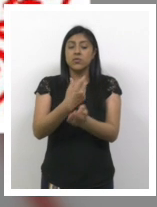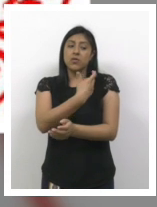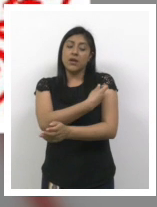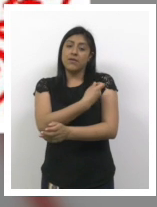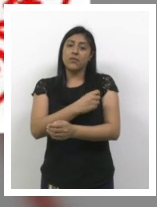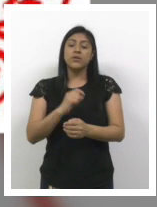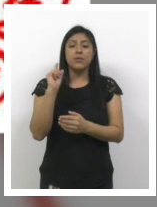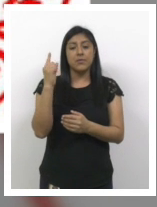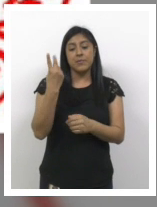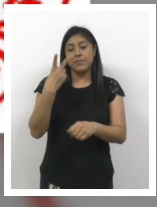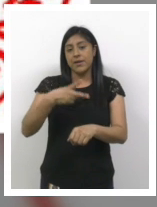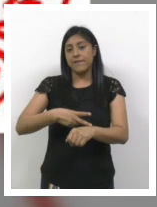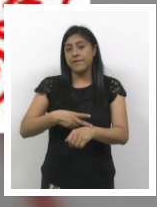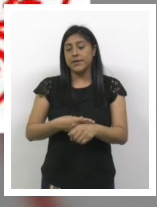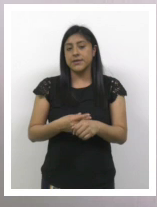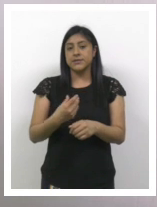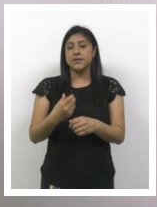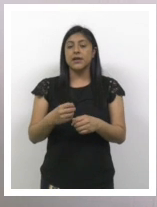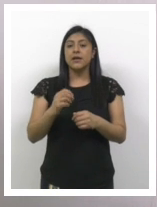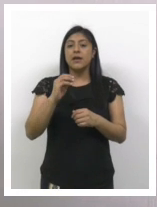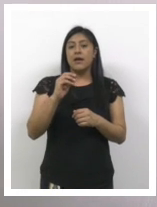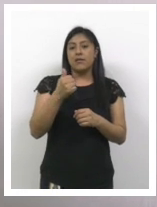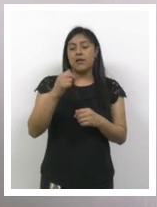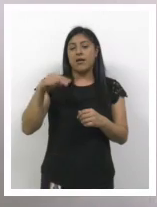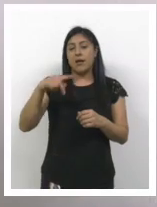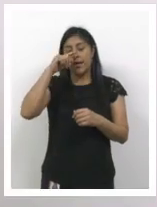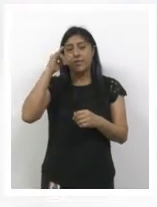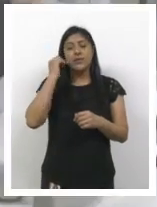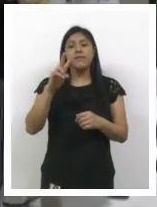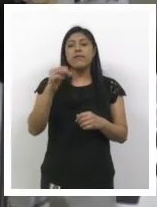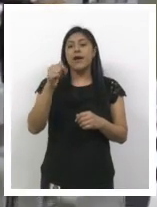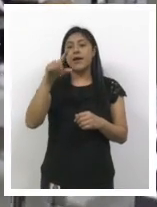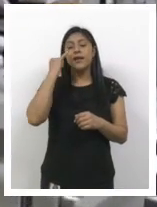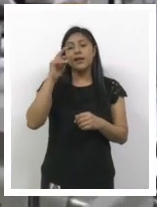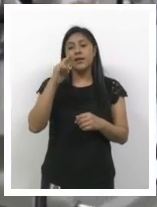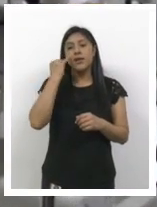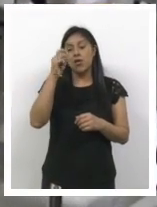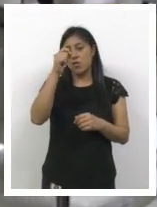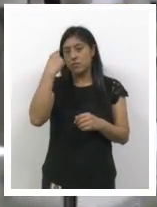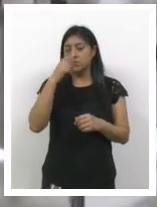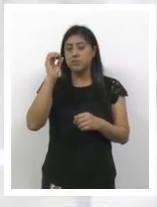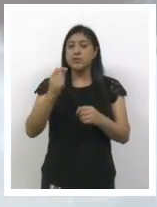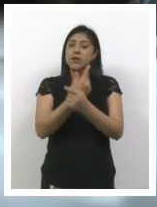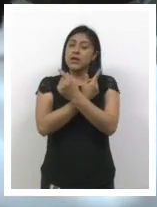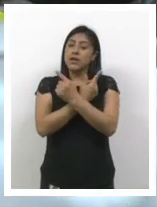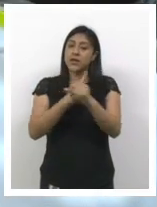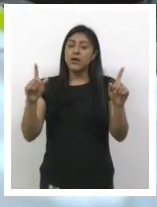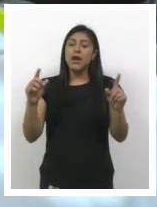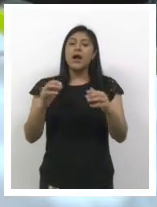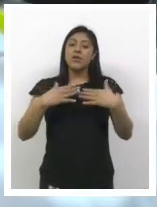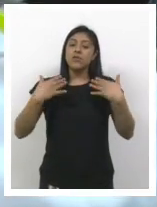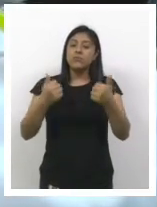Nacional Constituyente. Igualmente fundó el Instituto Nacional de la Vacuna y preparó por primera vez en Guatemala los fluidos antivariliosos